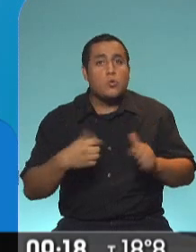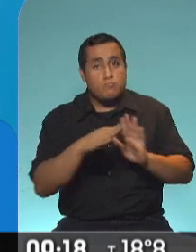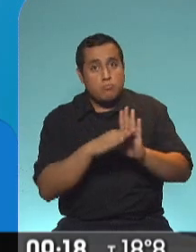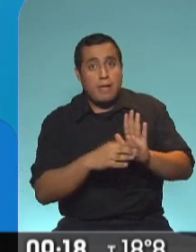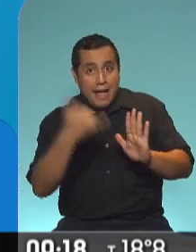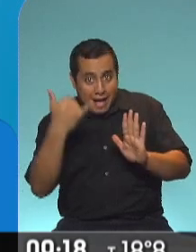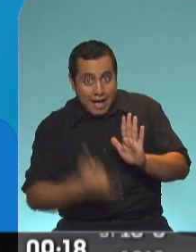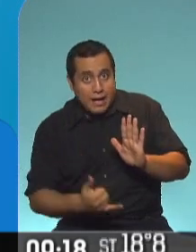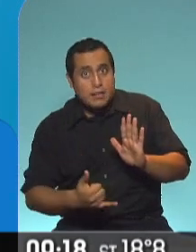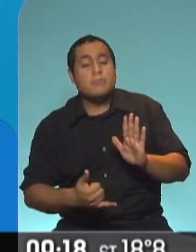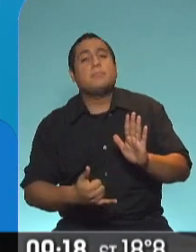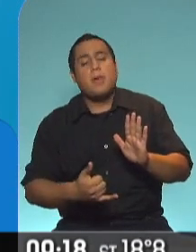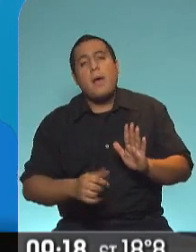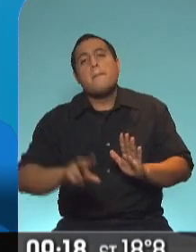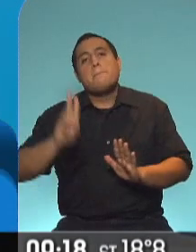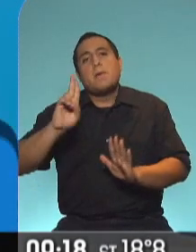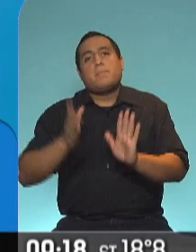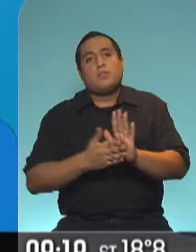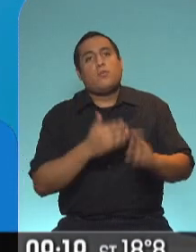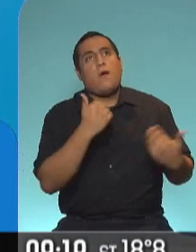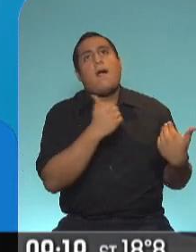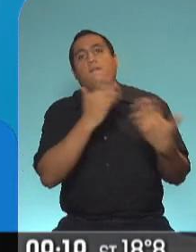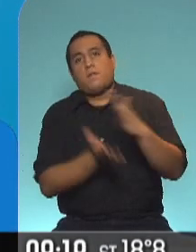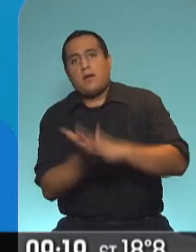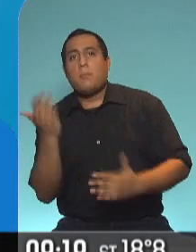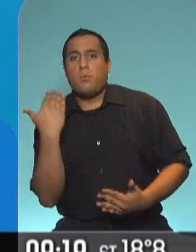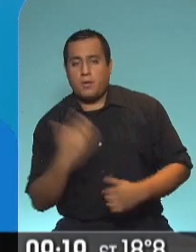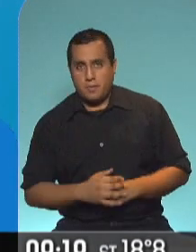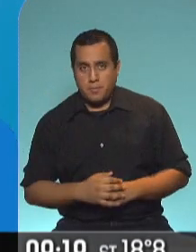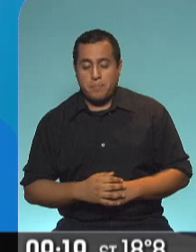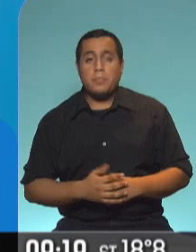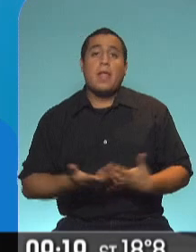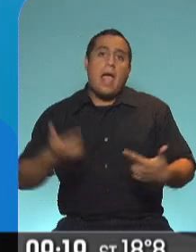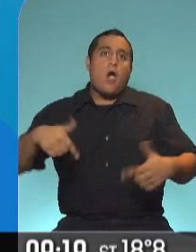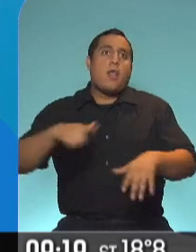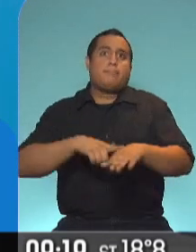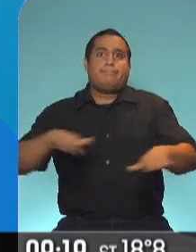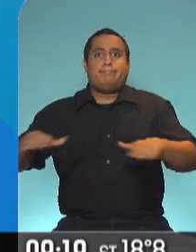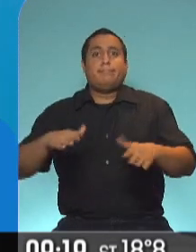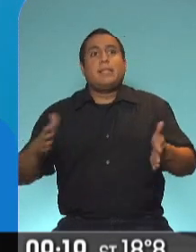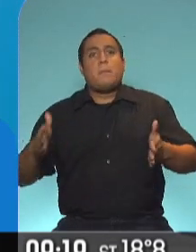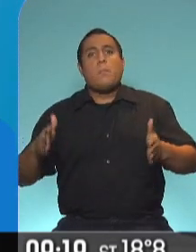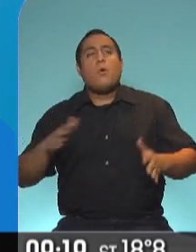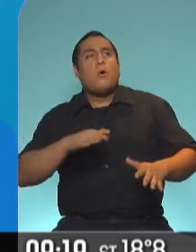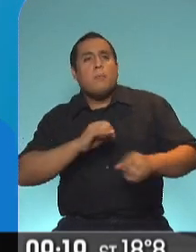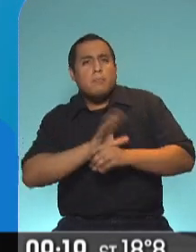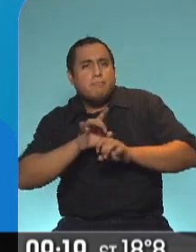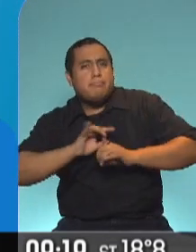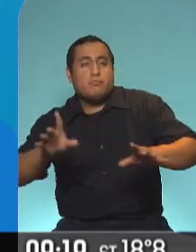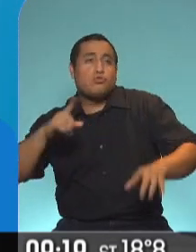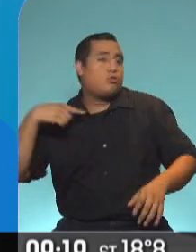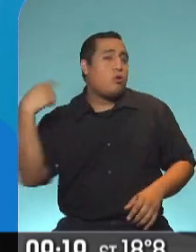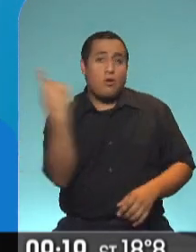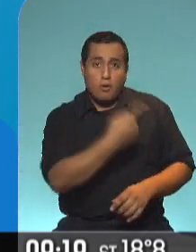van a tener permiso para salir en estos tiempos de pandemia todas y todos